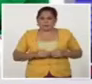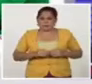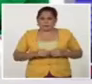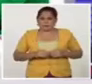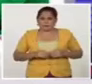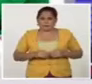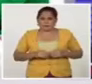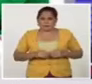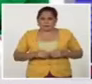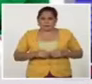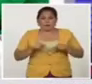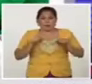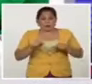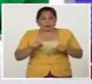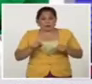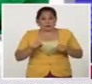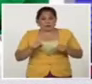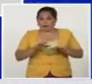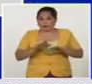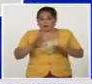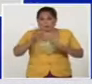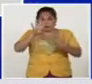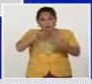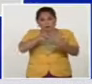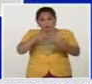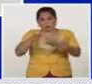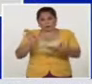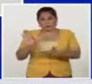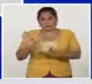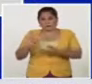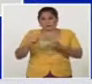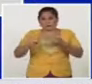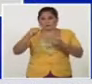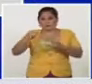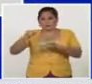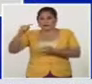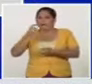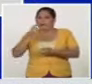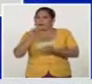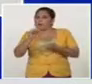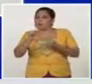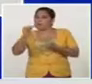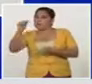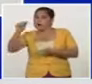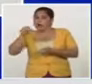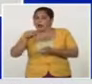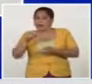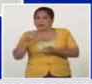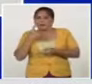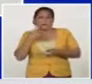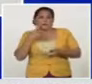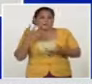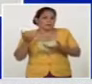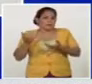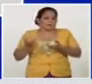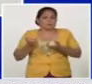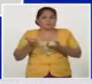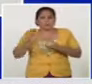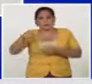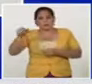De esta forma, y viéndolo en el gráfico que se muestra a continuación, donde se resume el número de